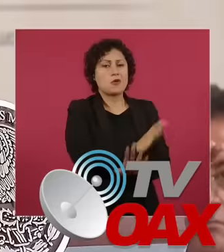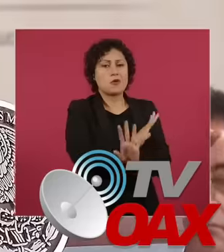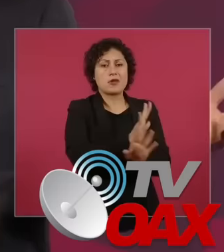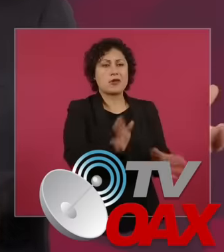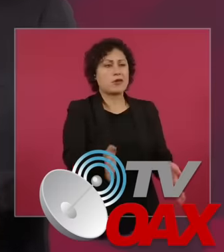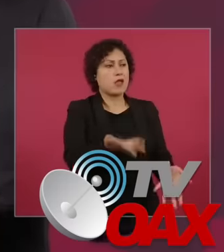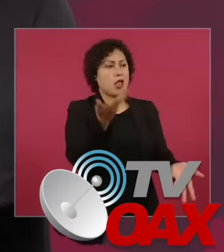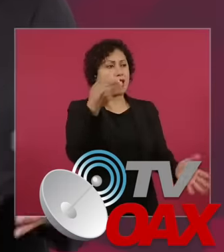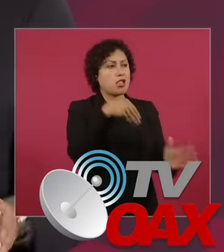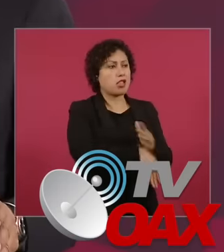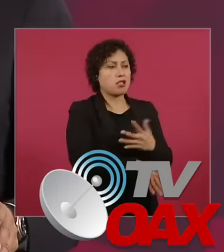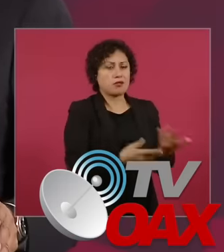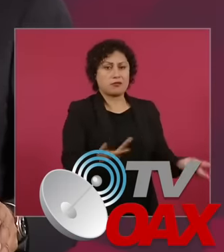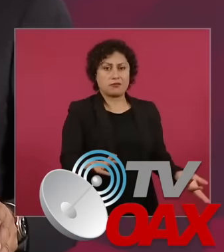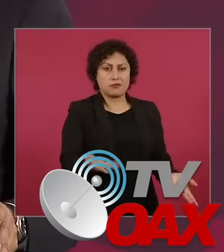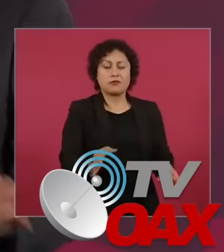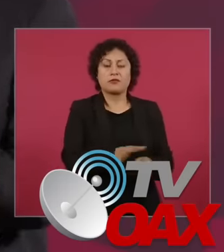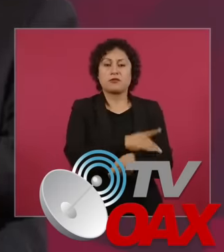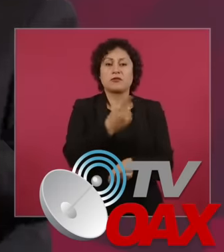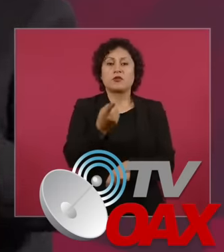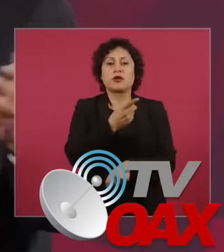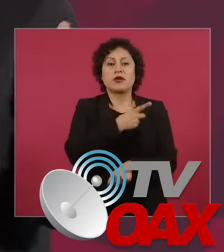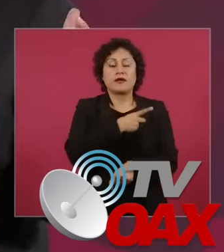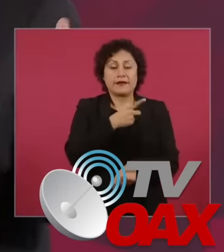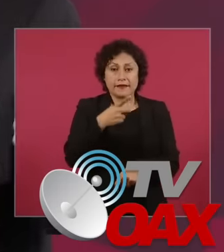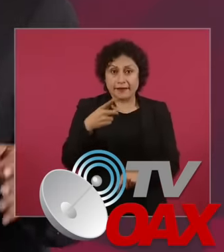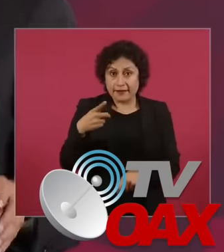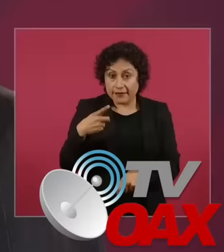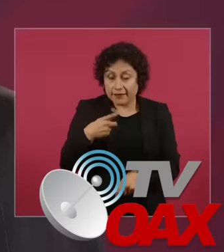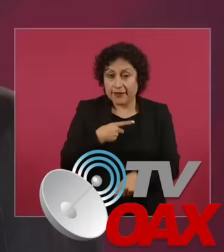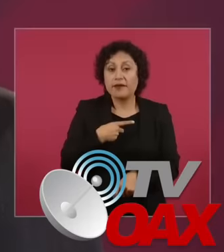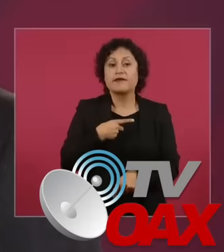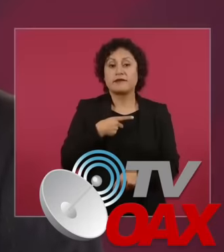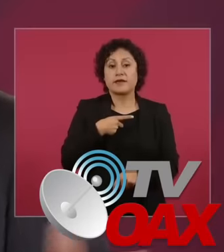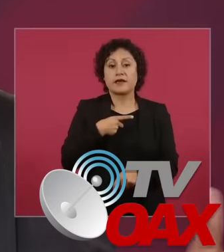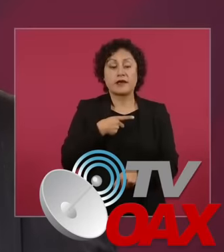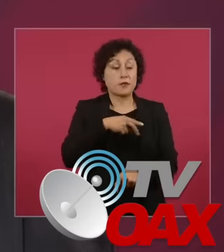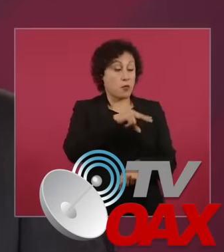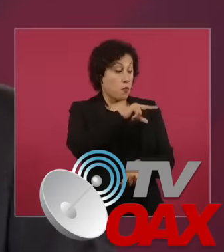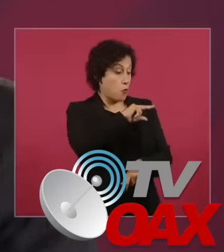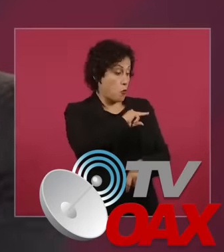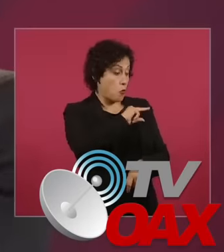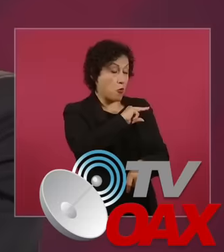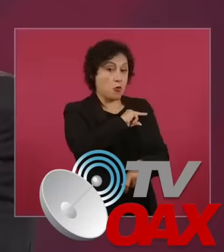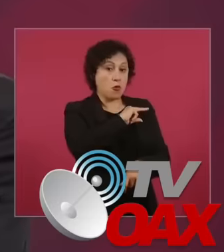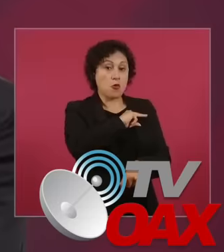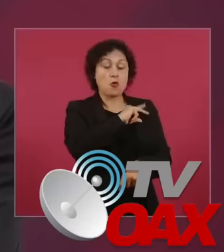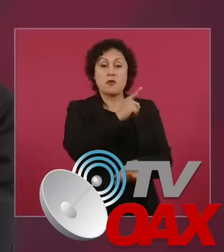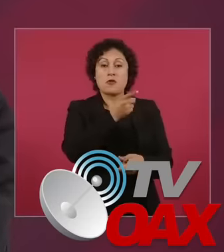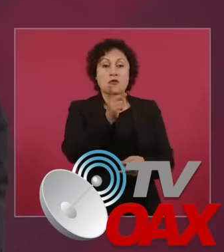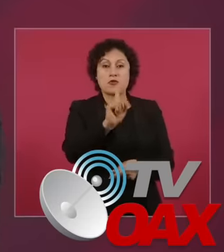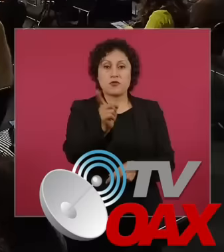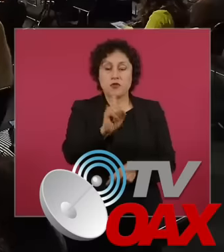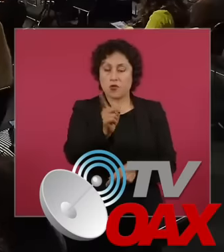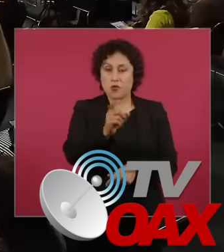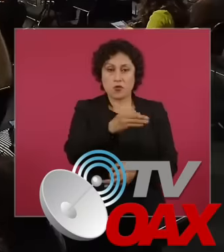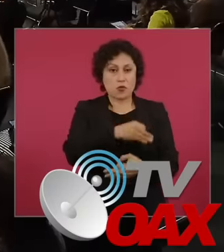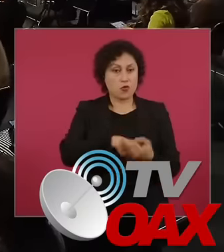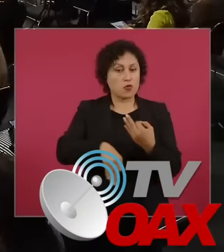haber inversión pública, todo tiene que quedar en manos de